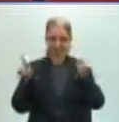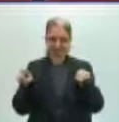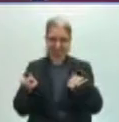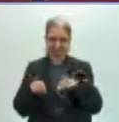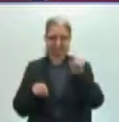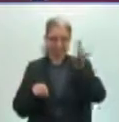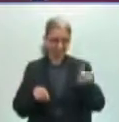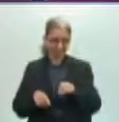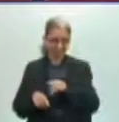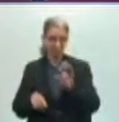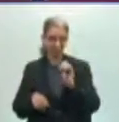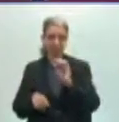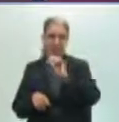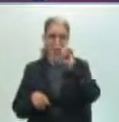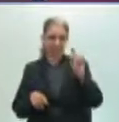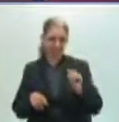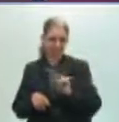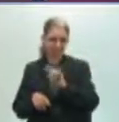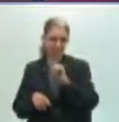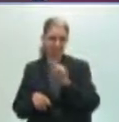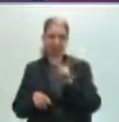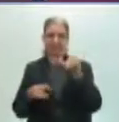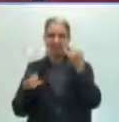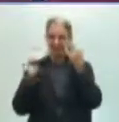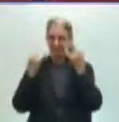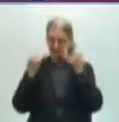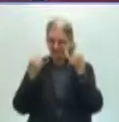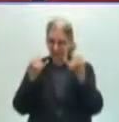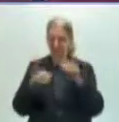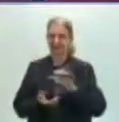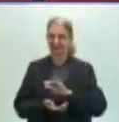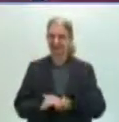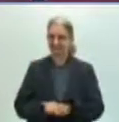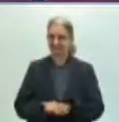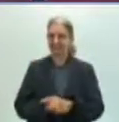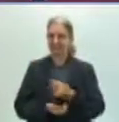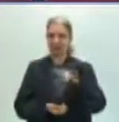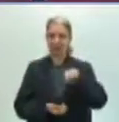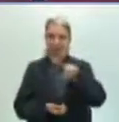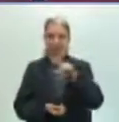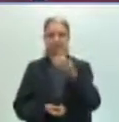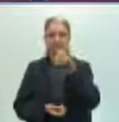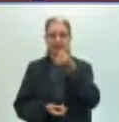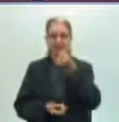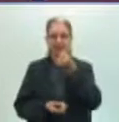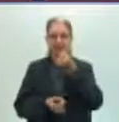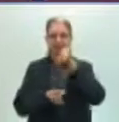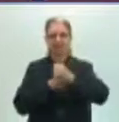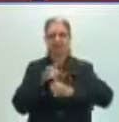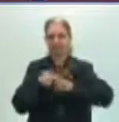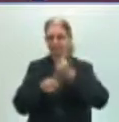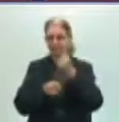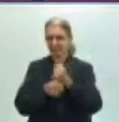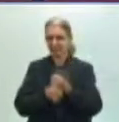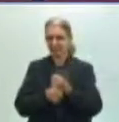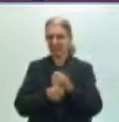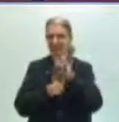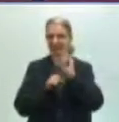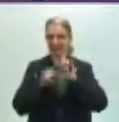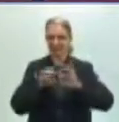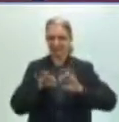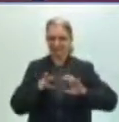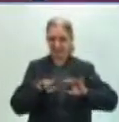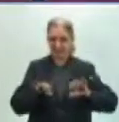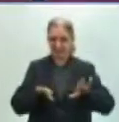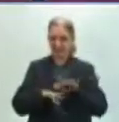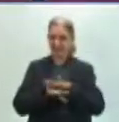que veas cómo se identifica. Bien, puedes utilizar cualquier aplicación informática para ello que